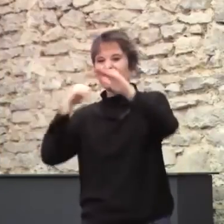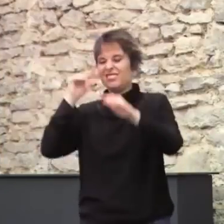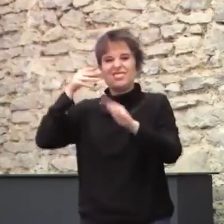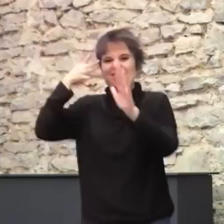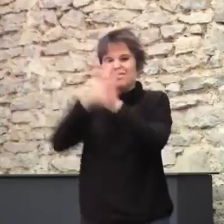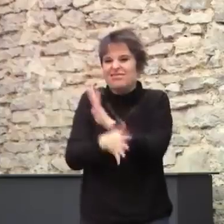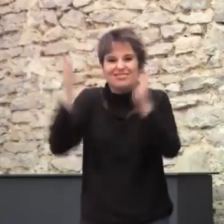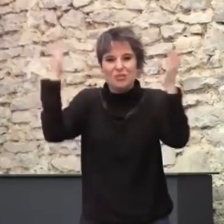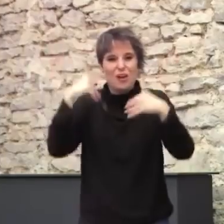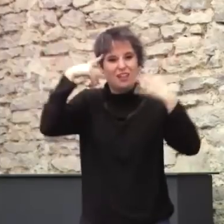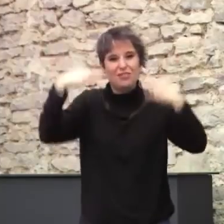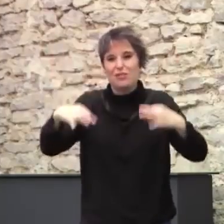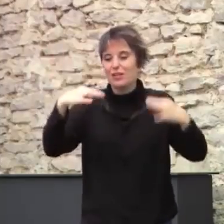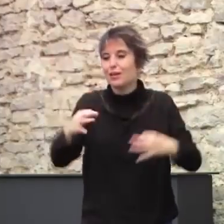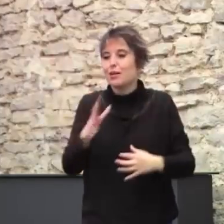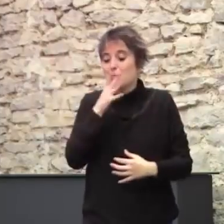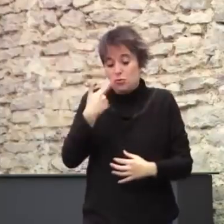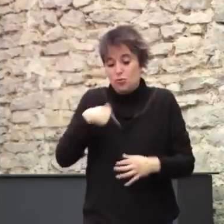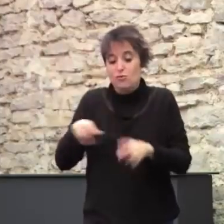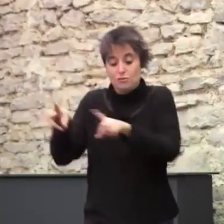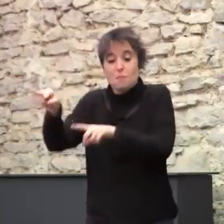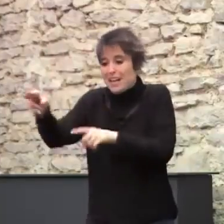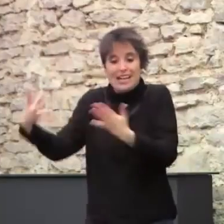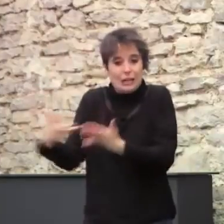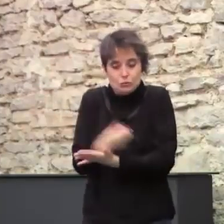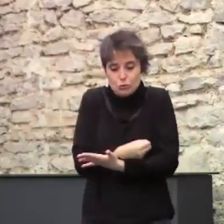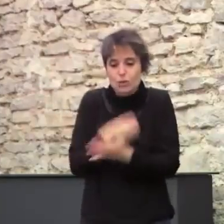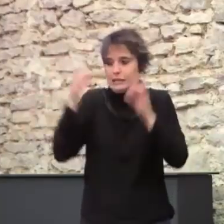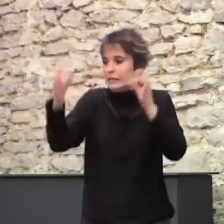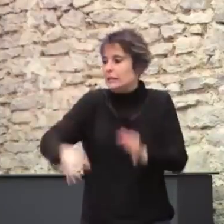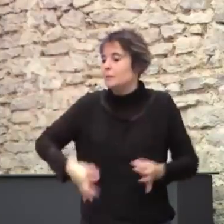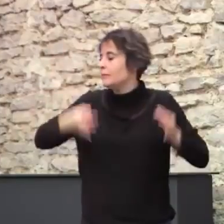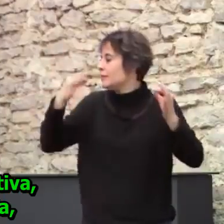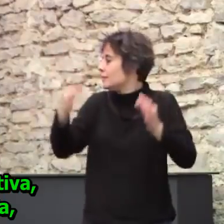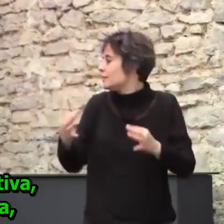¿no? Sobre todo porque, bueno, yo en todas mis relaciones siempre he tenido